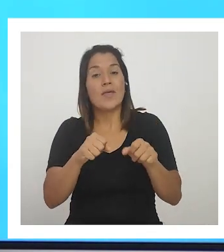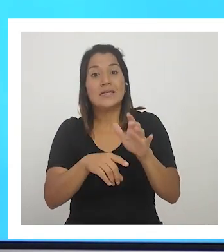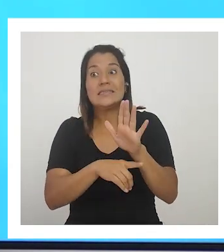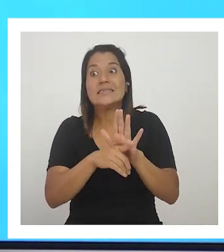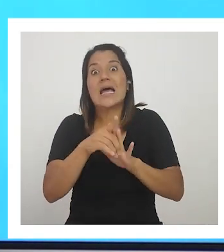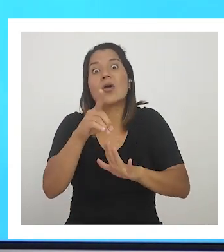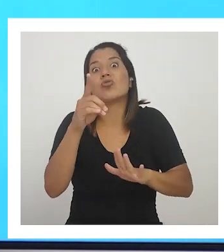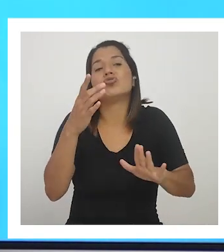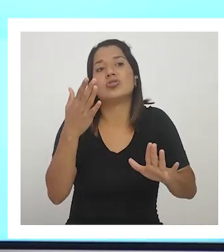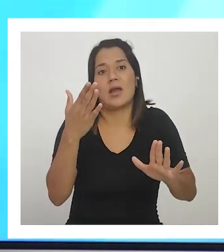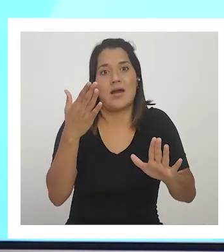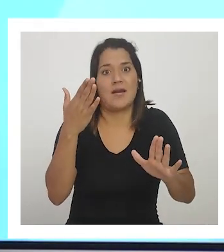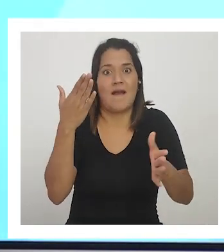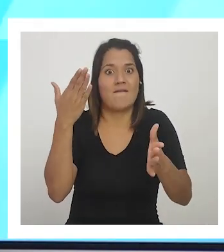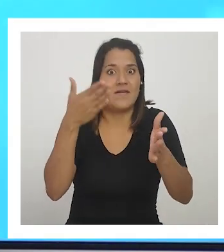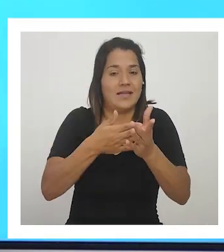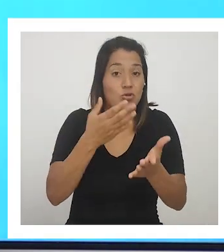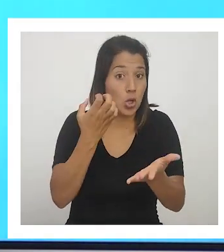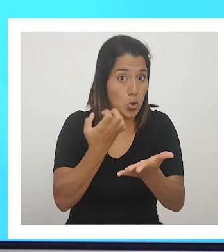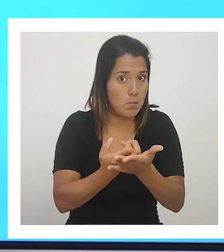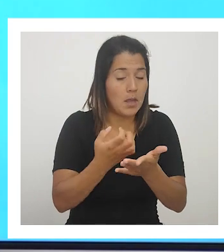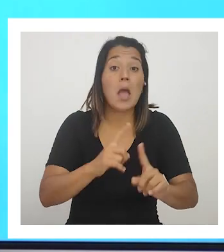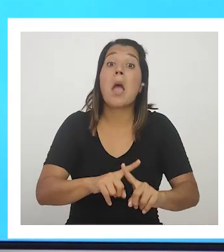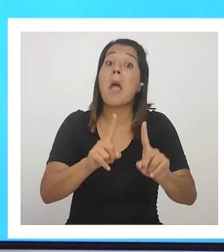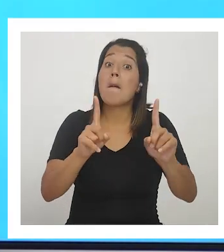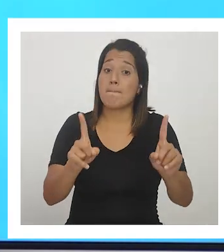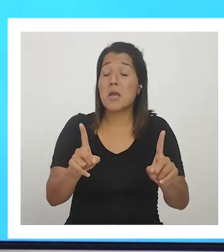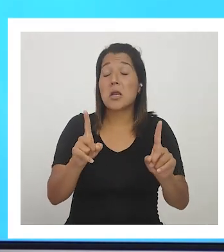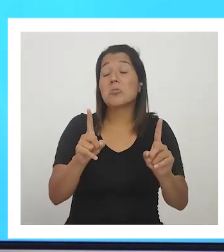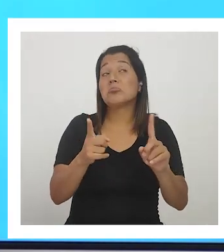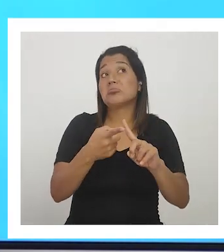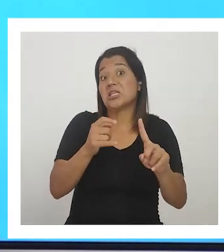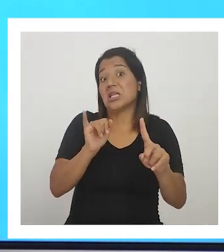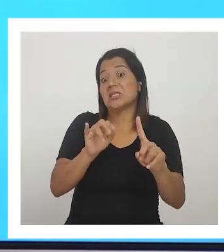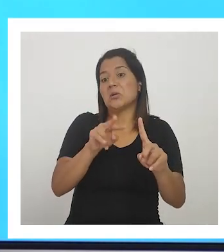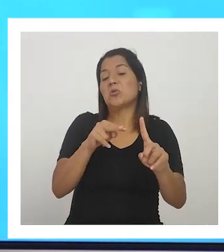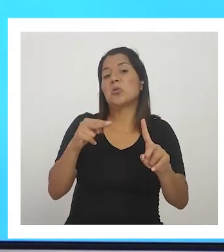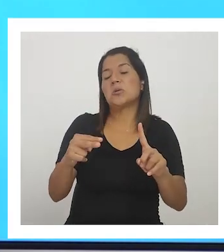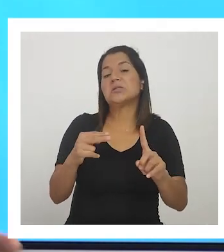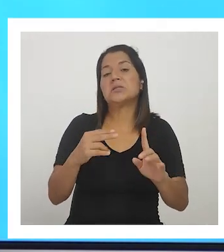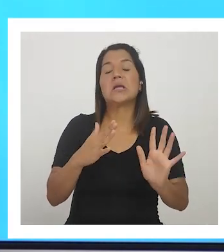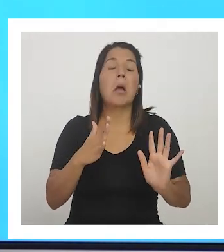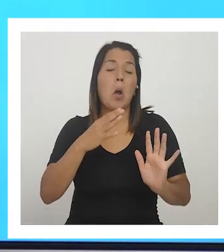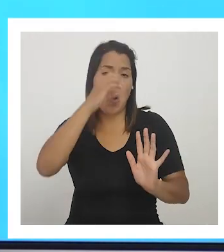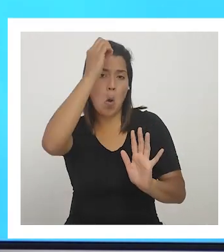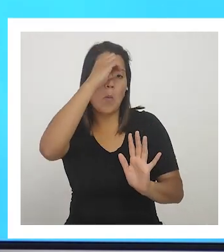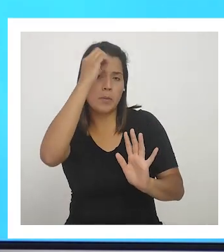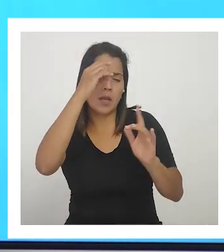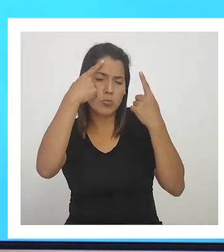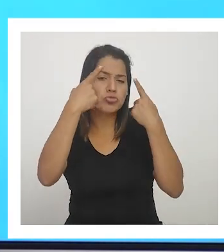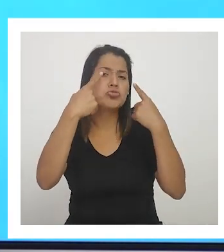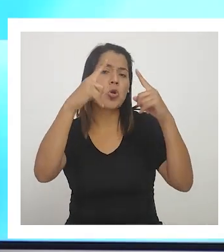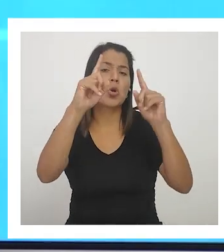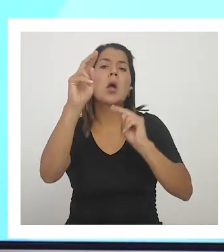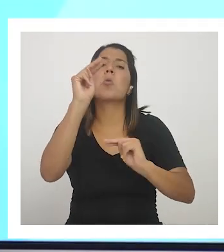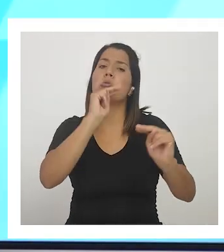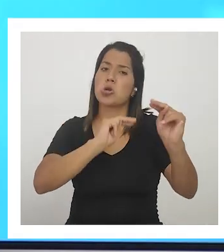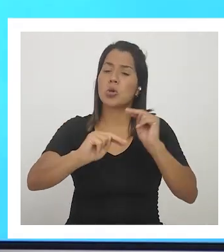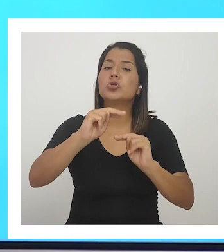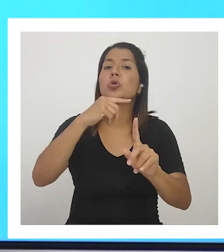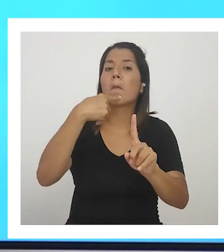violenten esas proyecciones, pero a nosotros nos parece que en ese sentido al final logramos una negociación